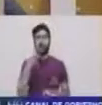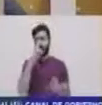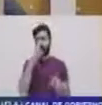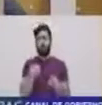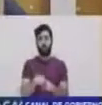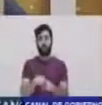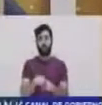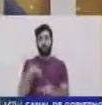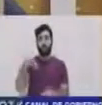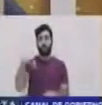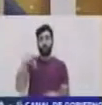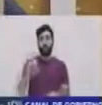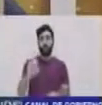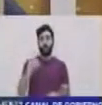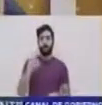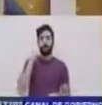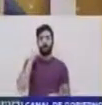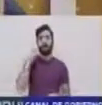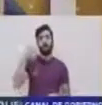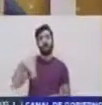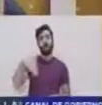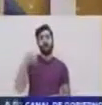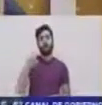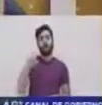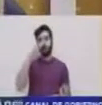y perímetro